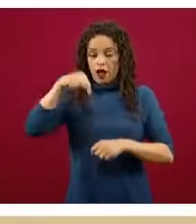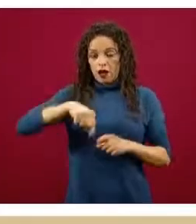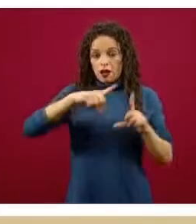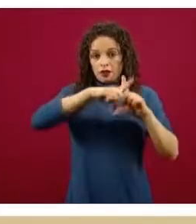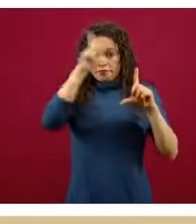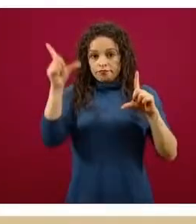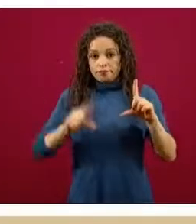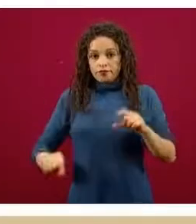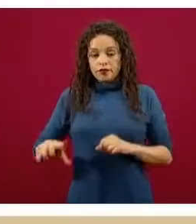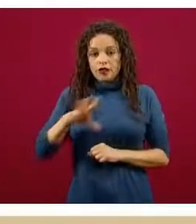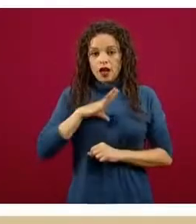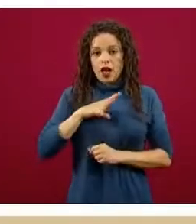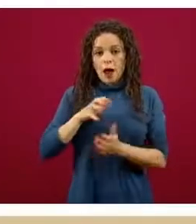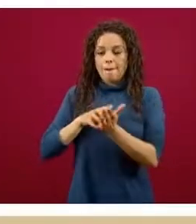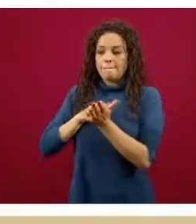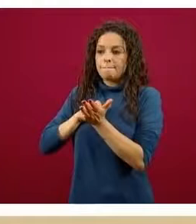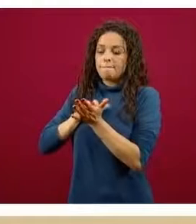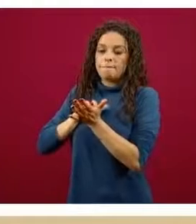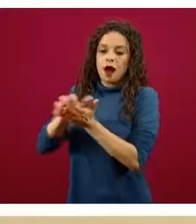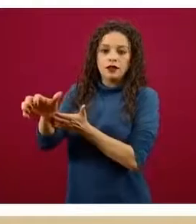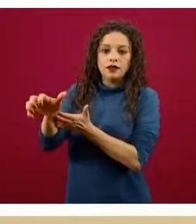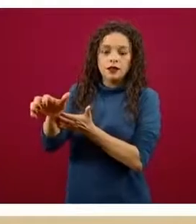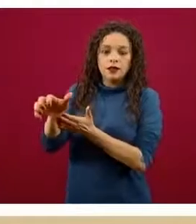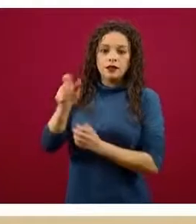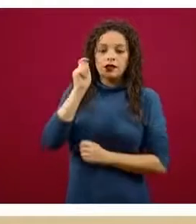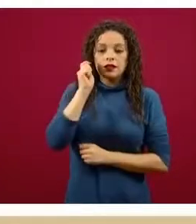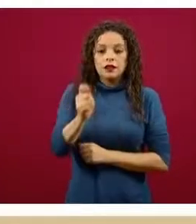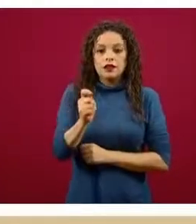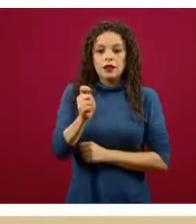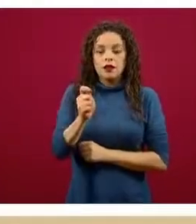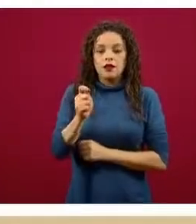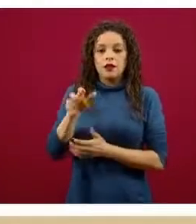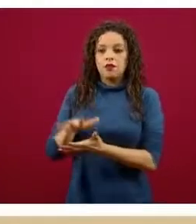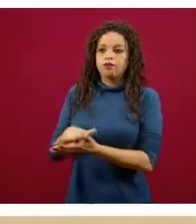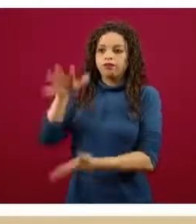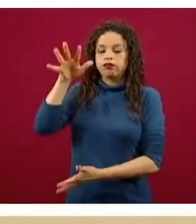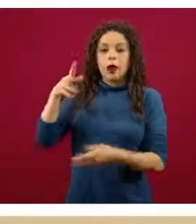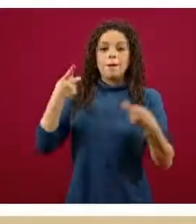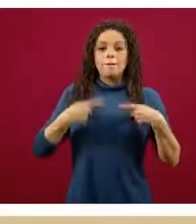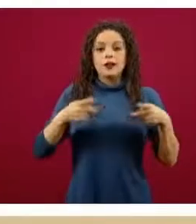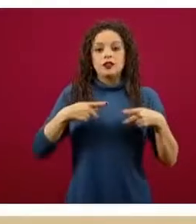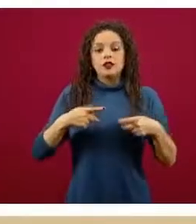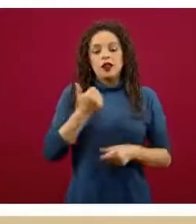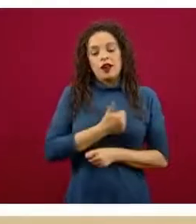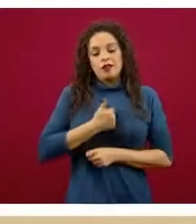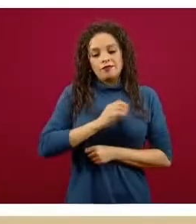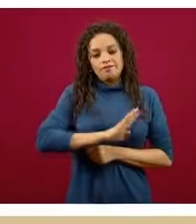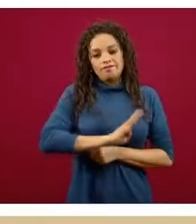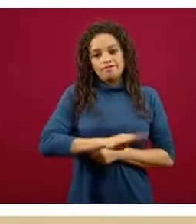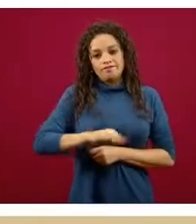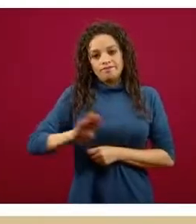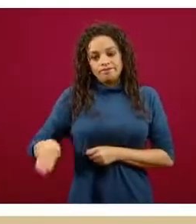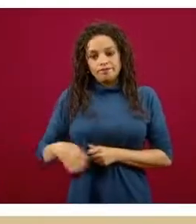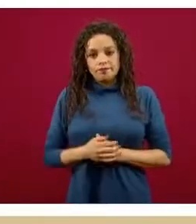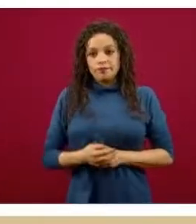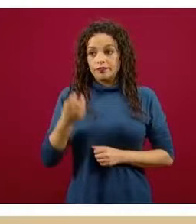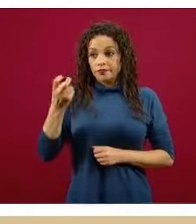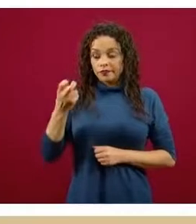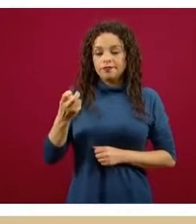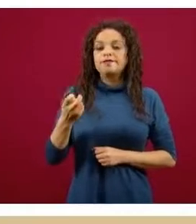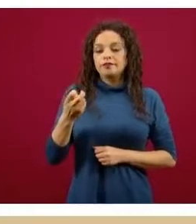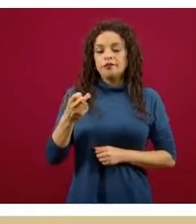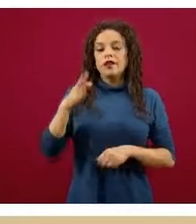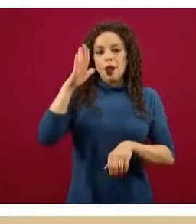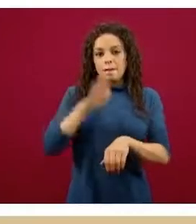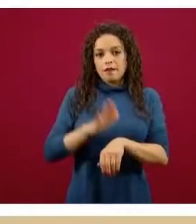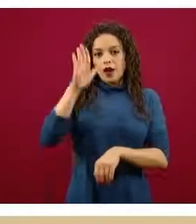que mayormente tienen el acumulado de personas que desafortunadamente han perdido la vida. Esto, sobre todo Ciudad de México y